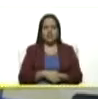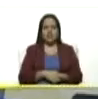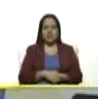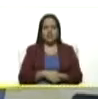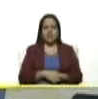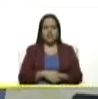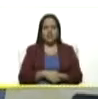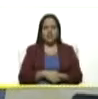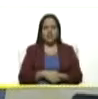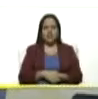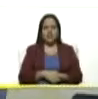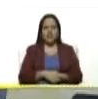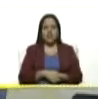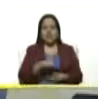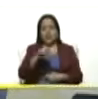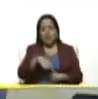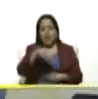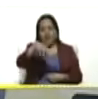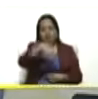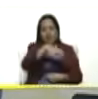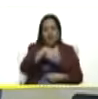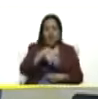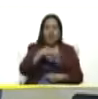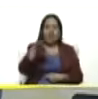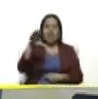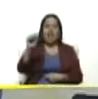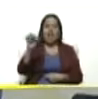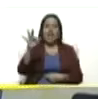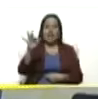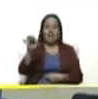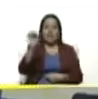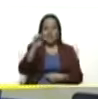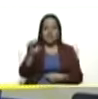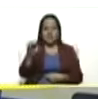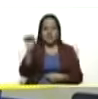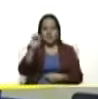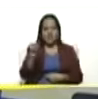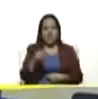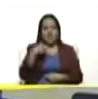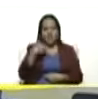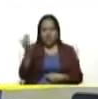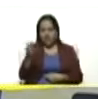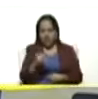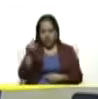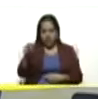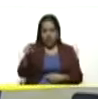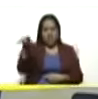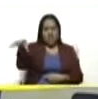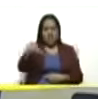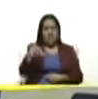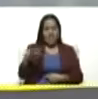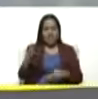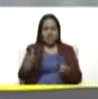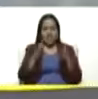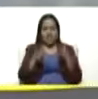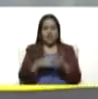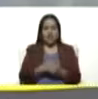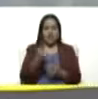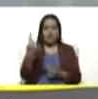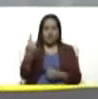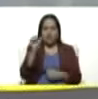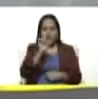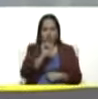Ñañe. Y también en los estados que ganaron. Es correcto, y las fincas. Yo vengo de esos estados. Hace una